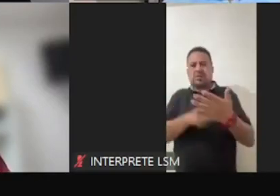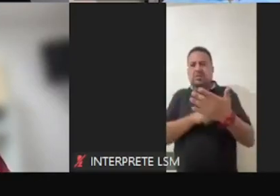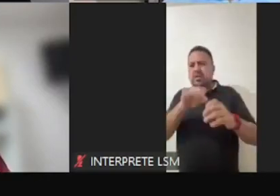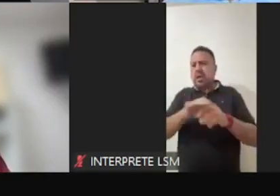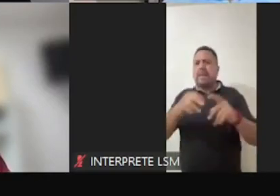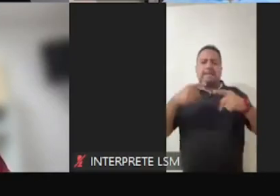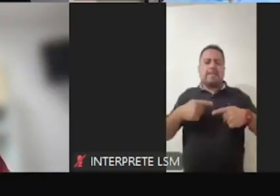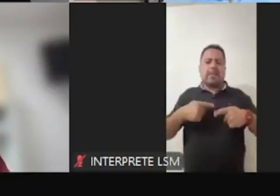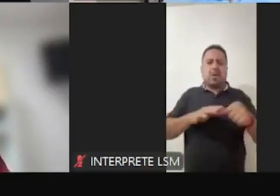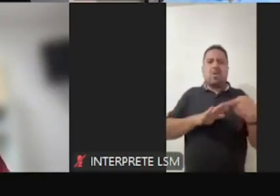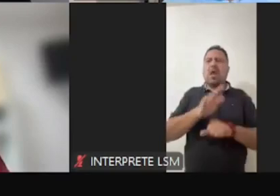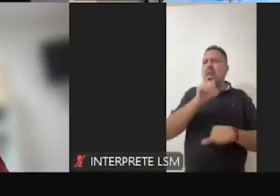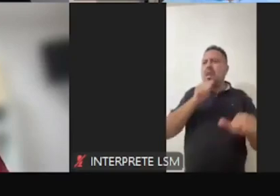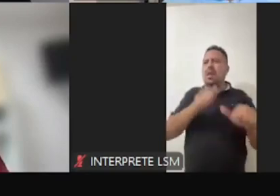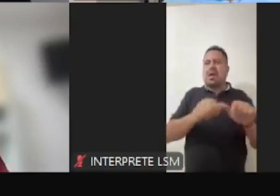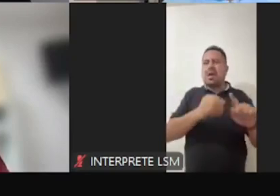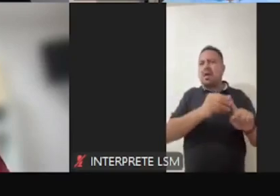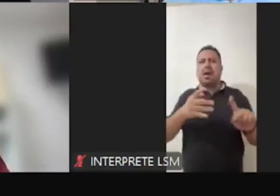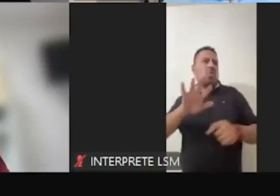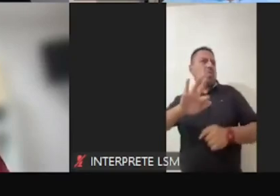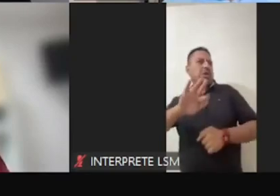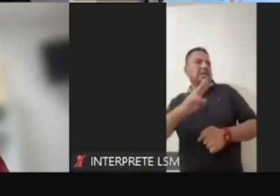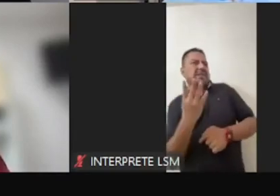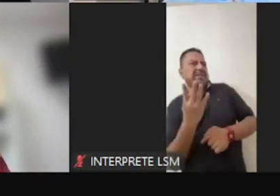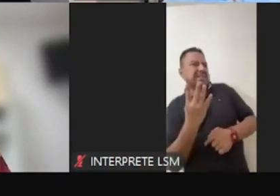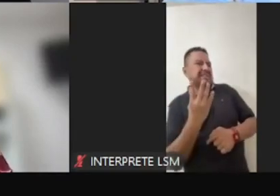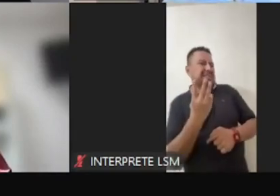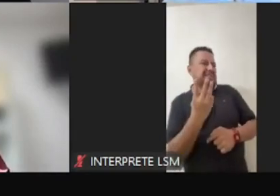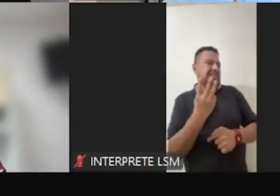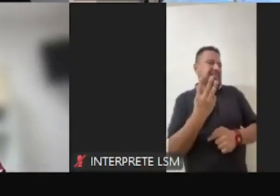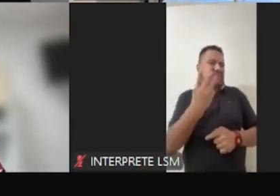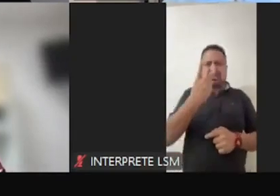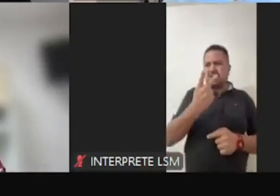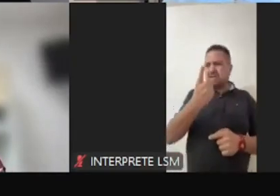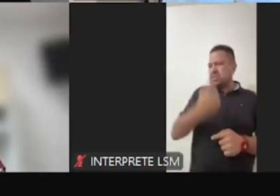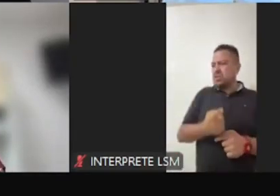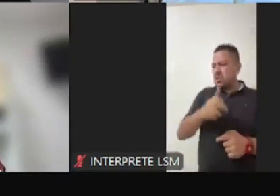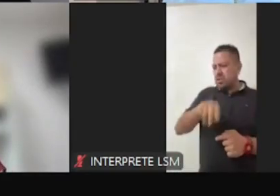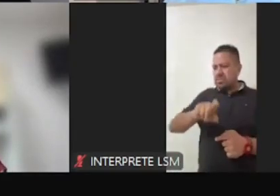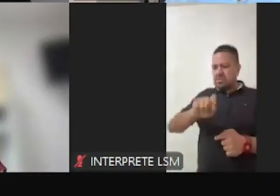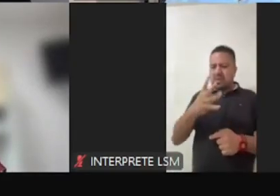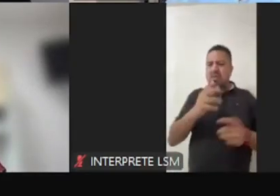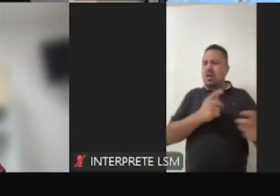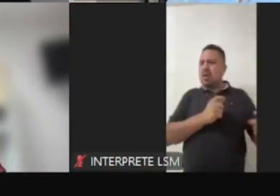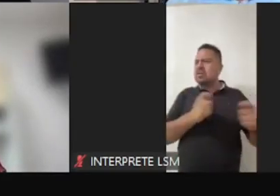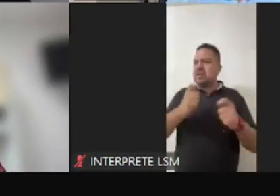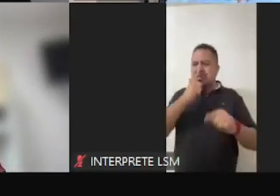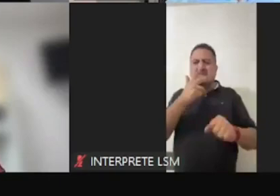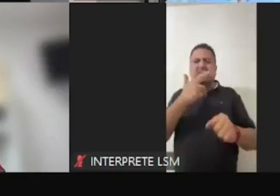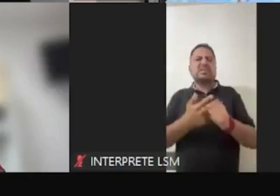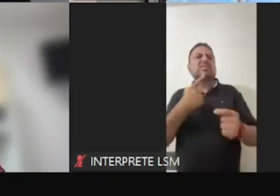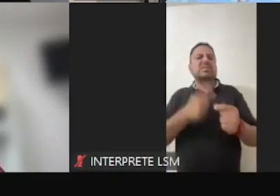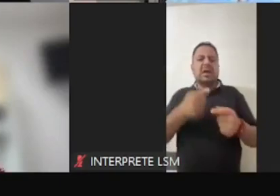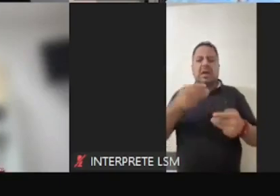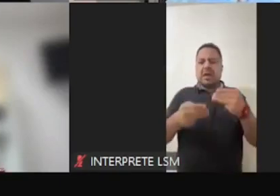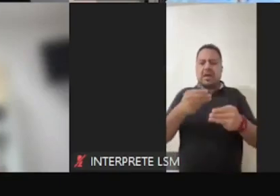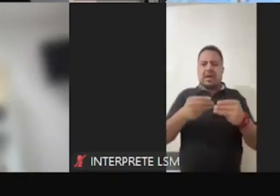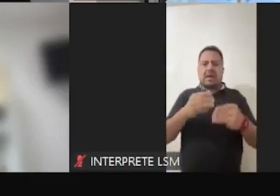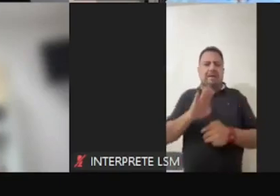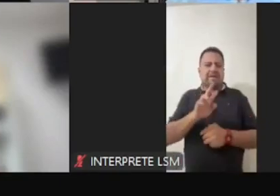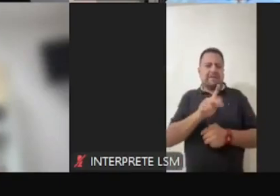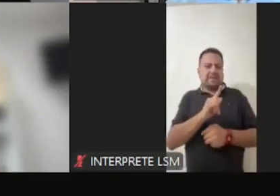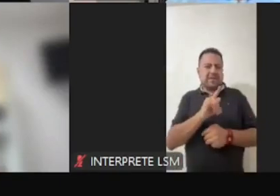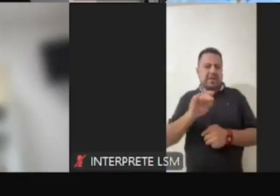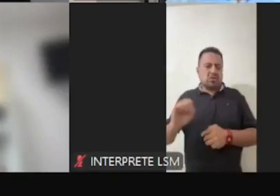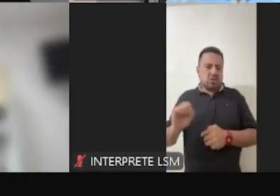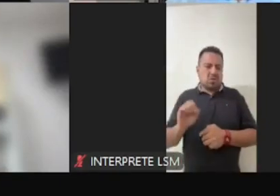clave Alfa numérica 43 di 2024 el cual fue turnado a la ponencia de la magistrada Hilda Rosa Delgado